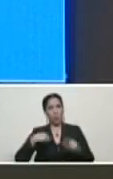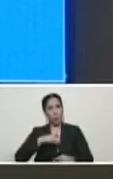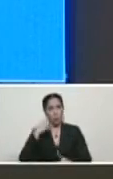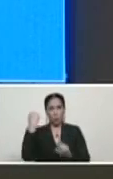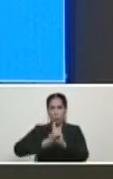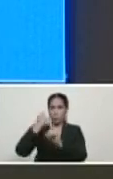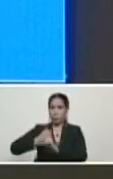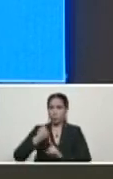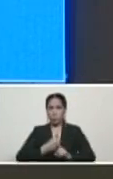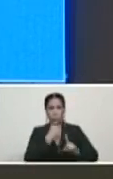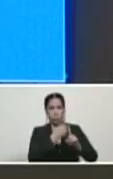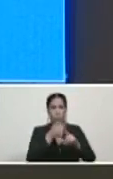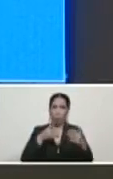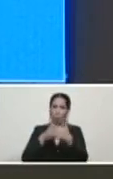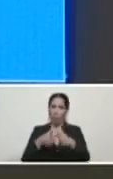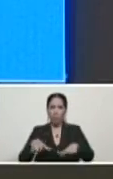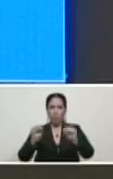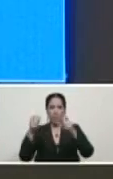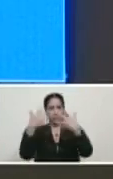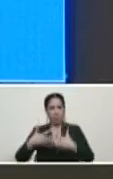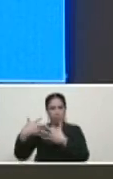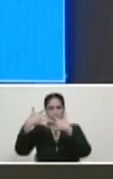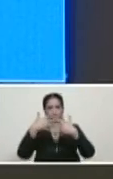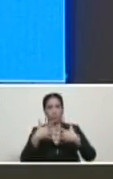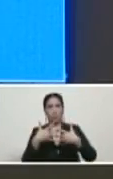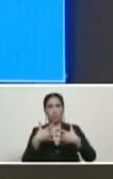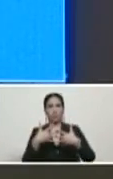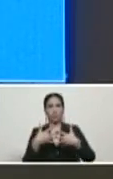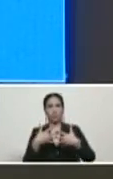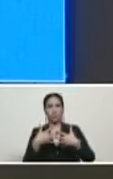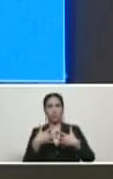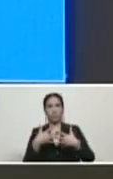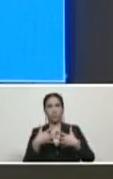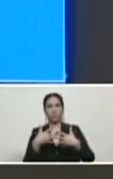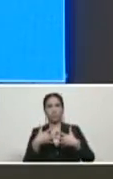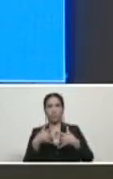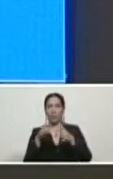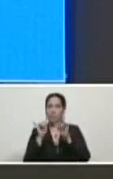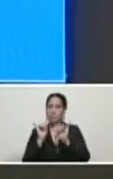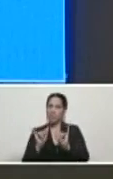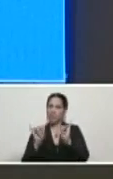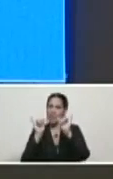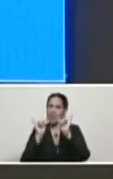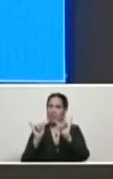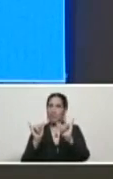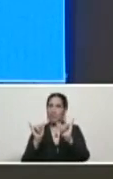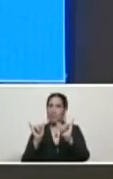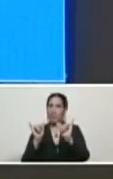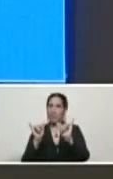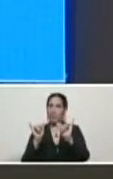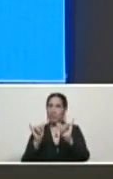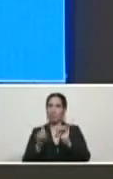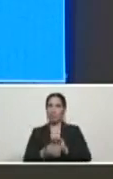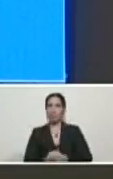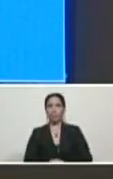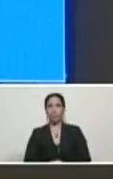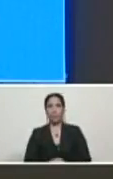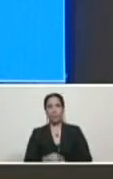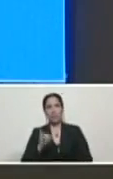batalla tremenda contra el imperialismo estadounidense, el mismo de Juan Bautista